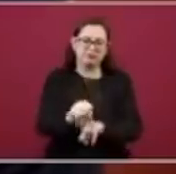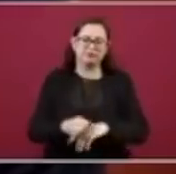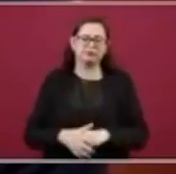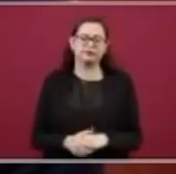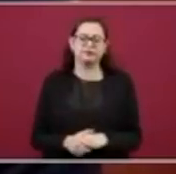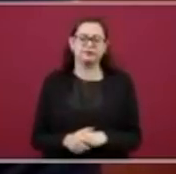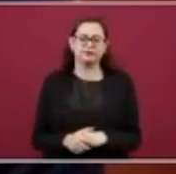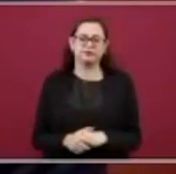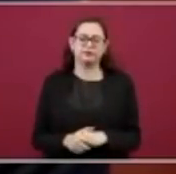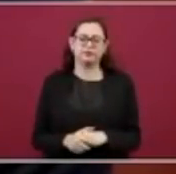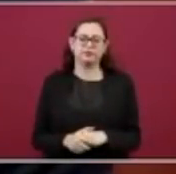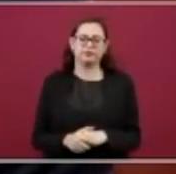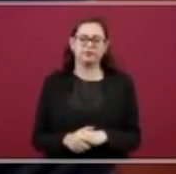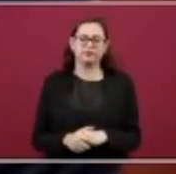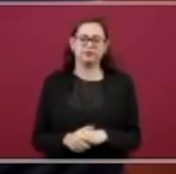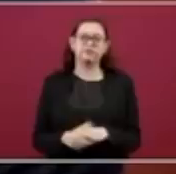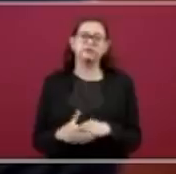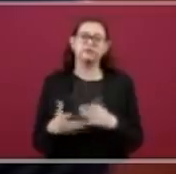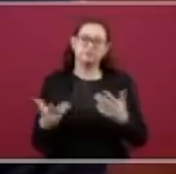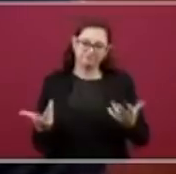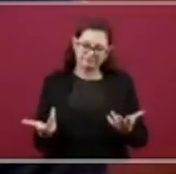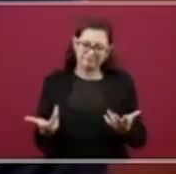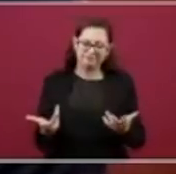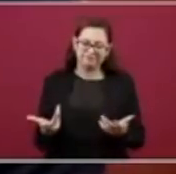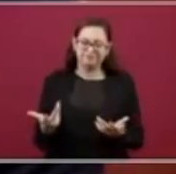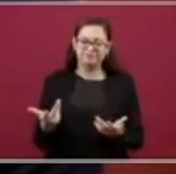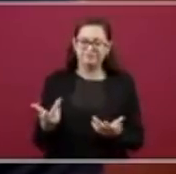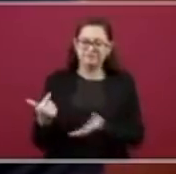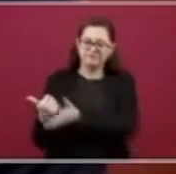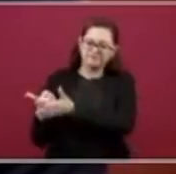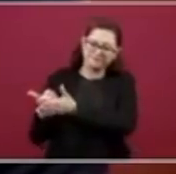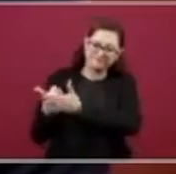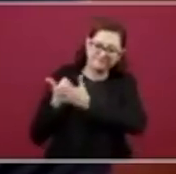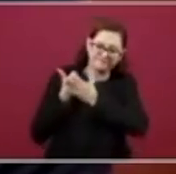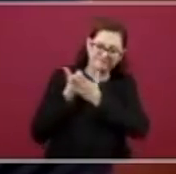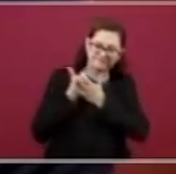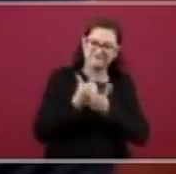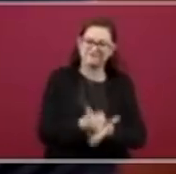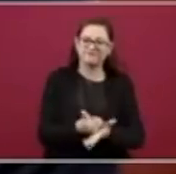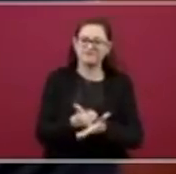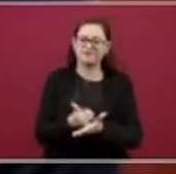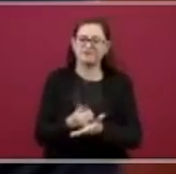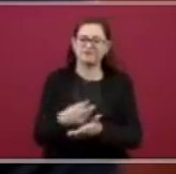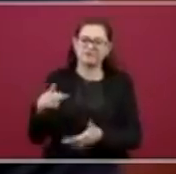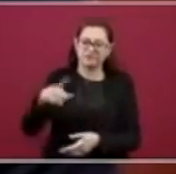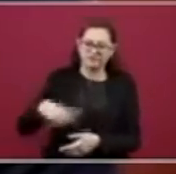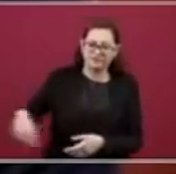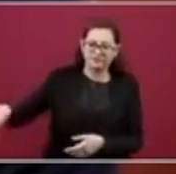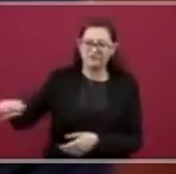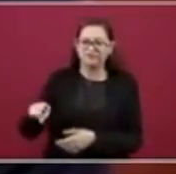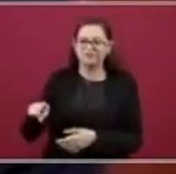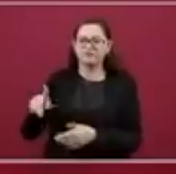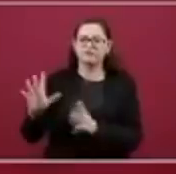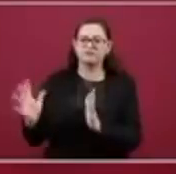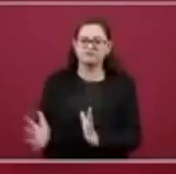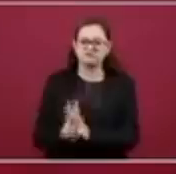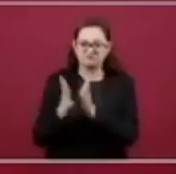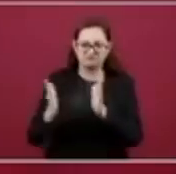Y para eso es que va a ser de gran ayuda la participación legal